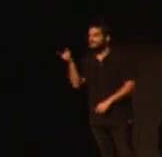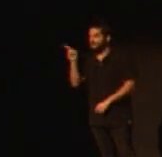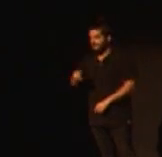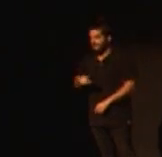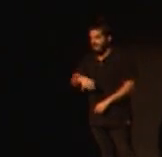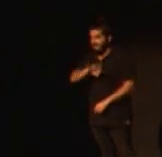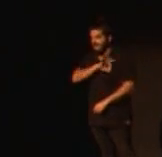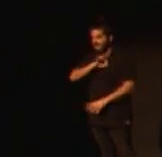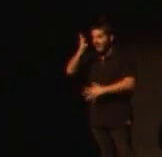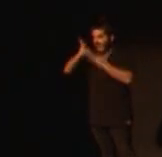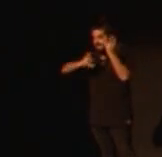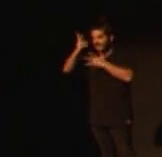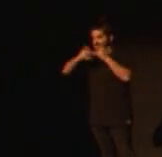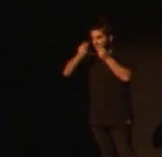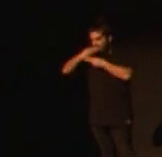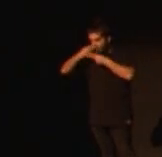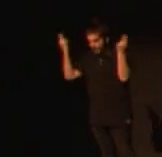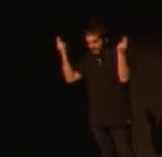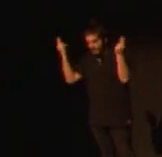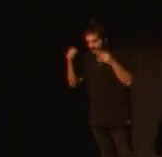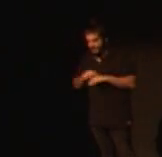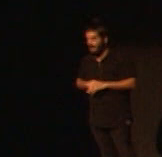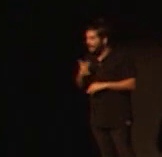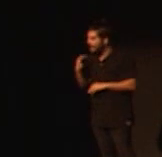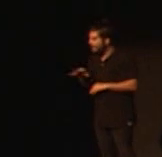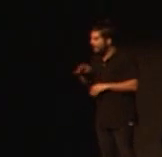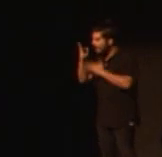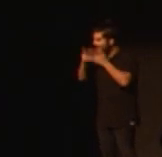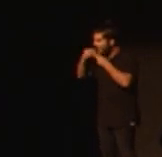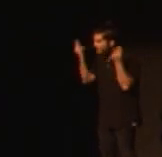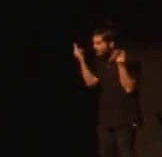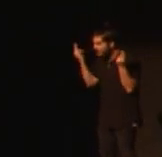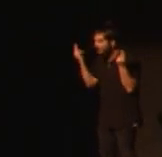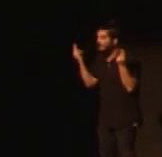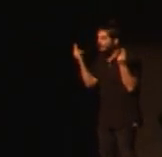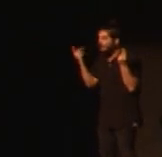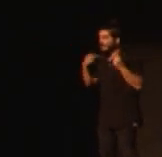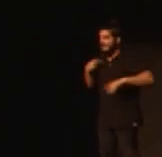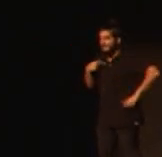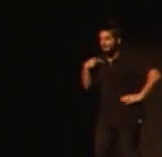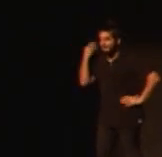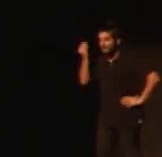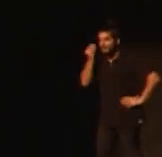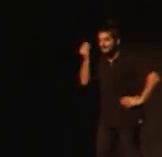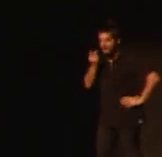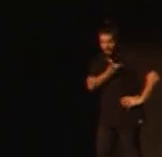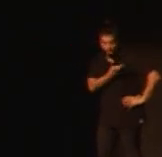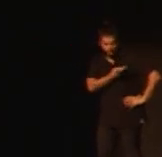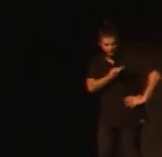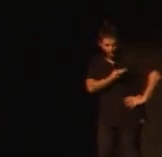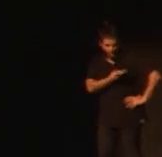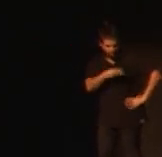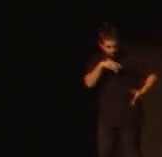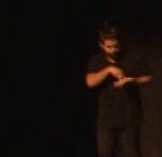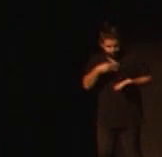a la administración pública. ¿A la administración pública? Oye, a mí se me ocurre que ya que estáis aquí, ¿qué os